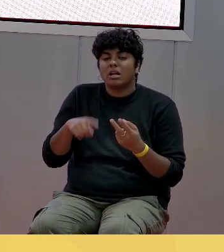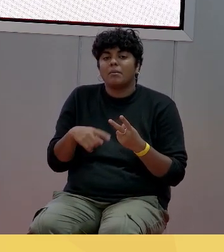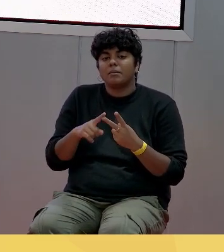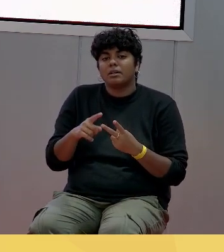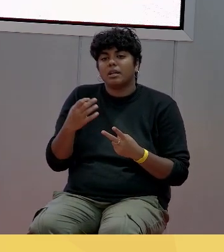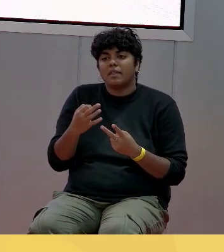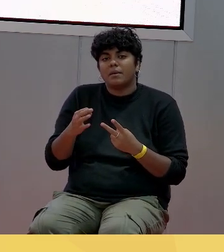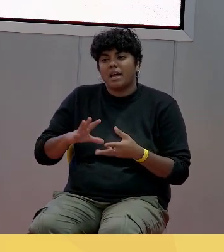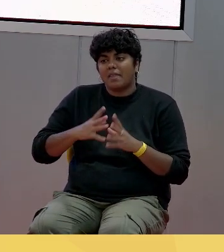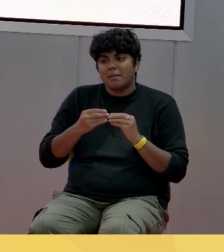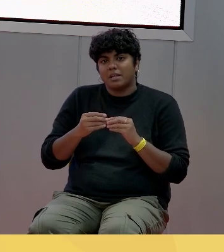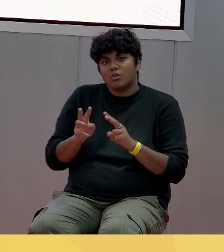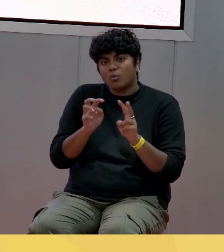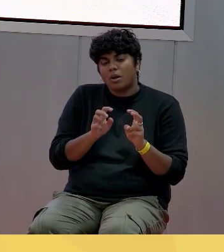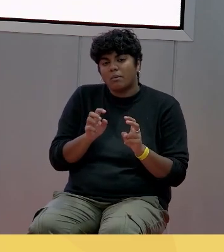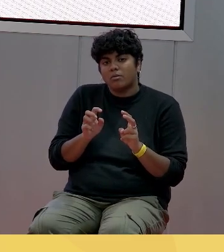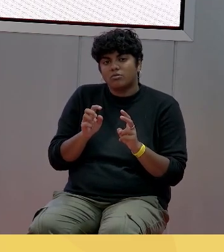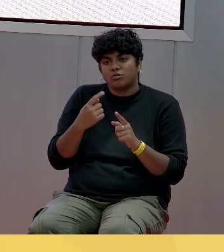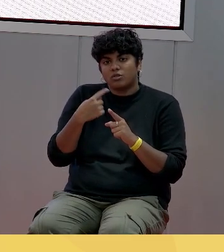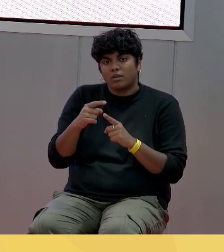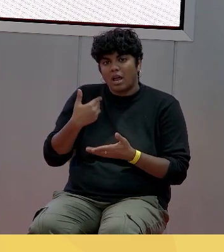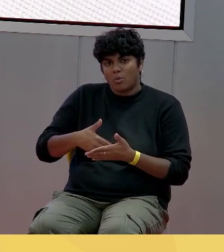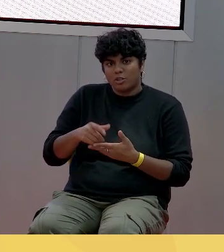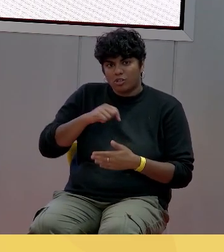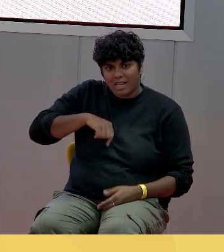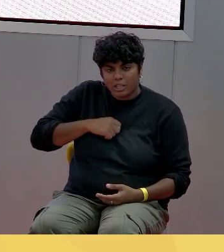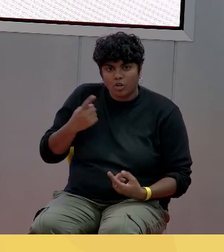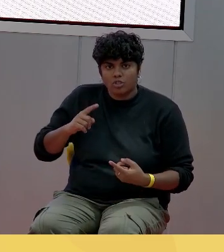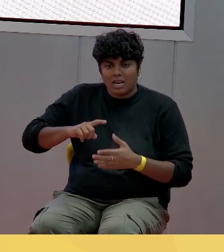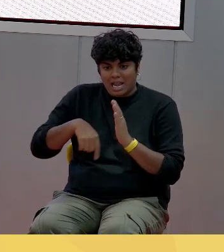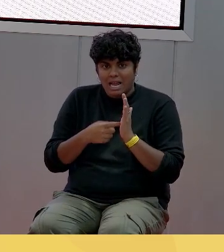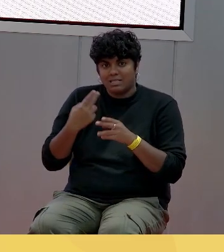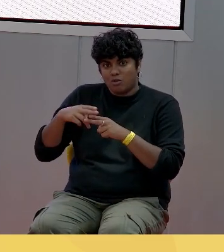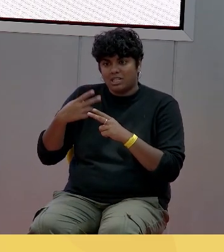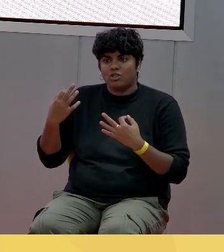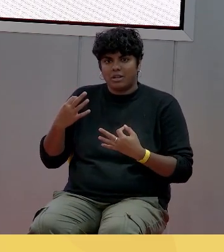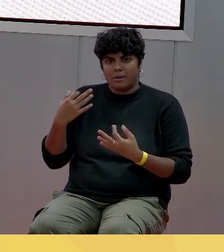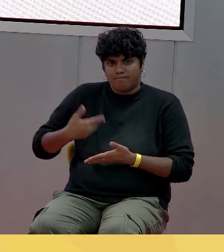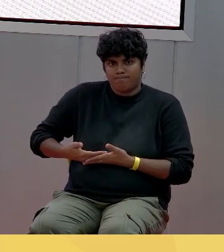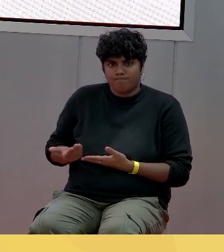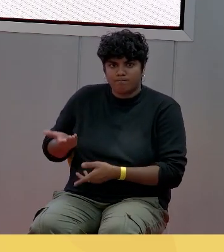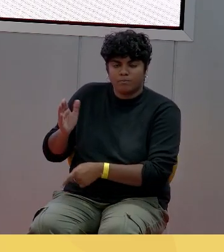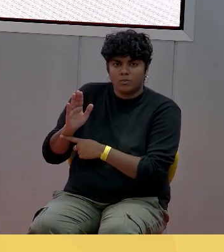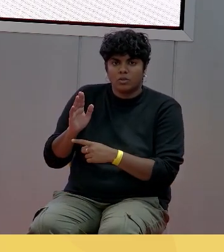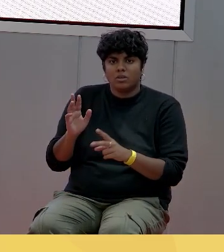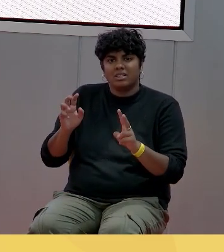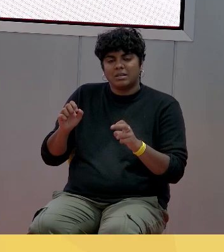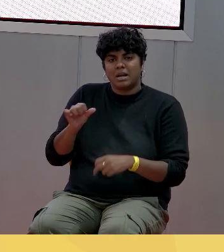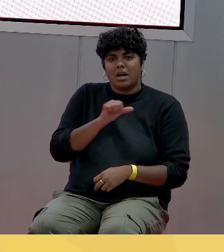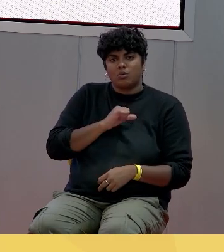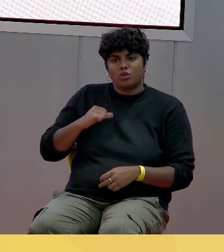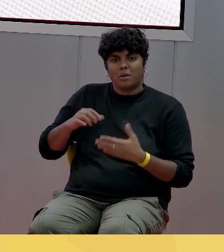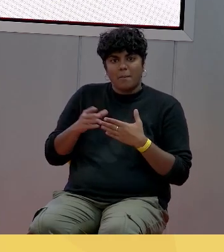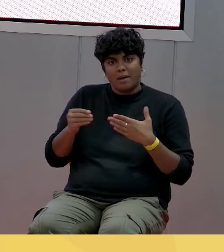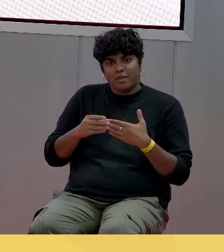que adaptarnos a los nuevos términos del debate y los nuevos argumentos éticos, legales y políticos, que creo que se basan más en la autonomía de los